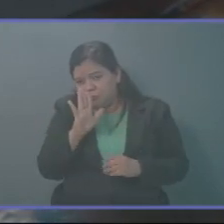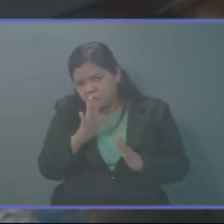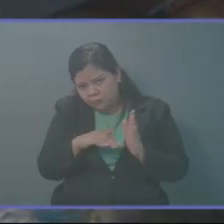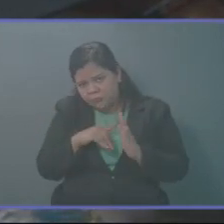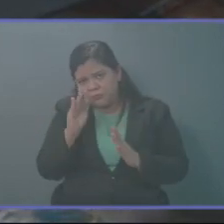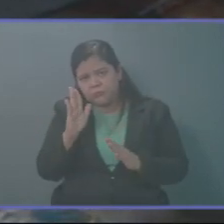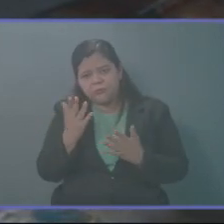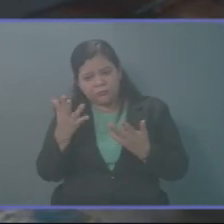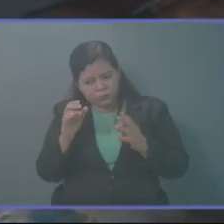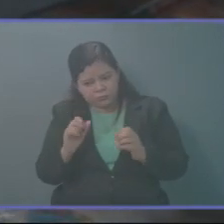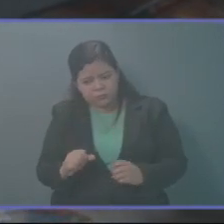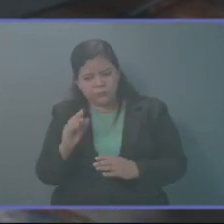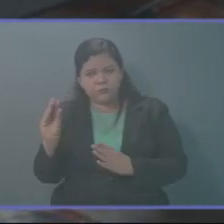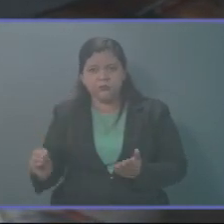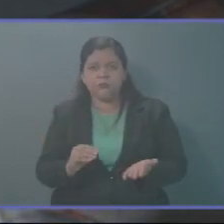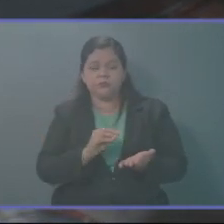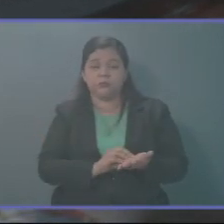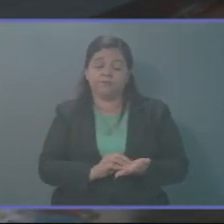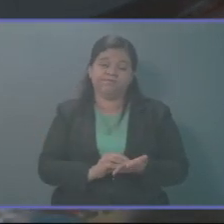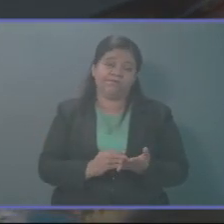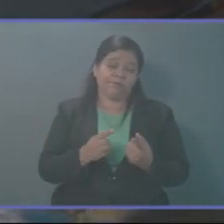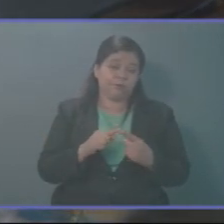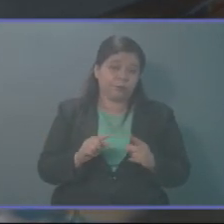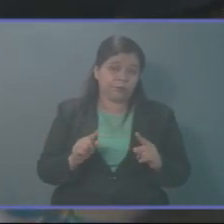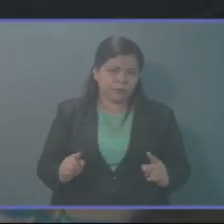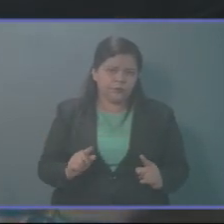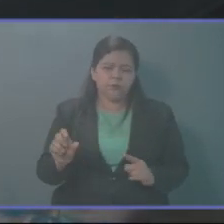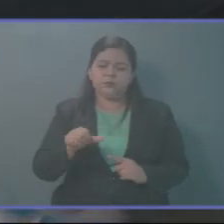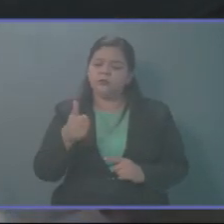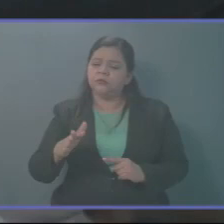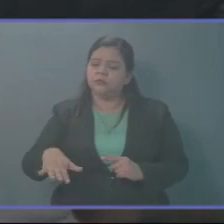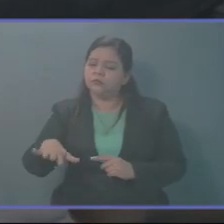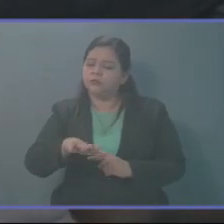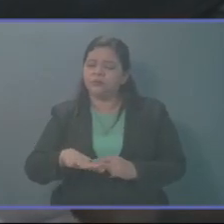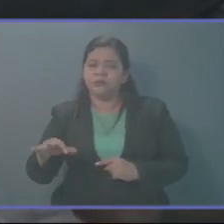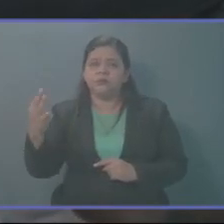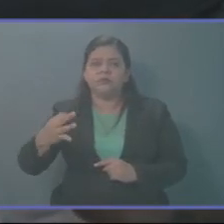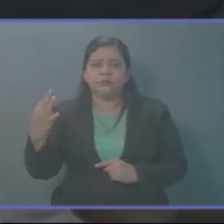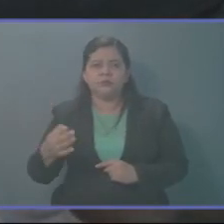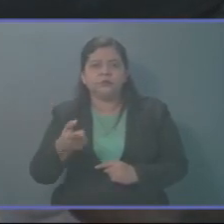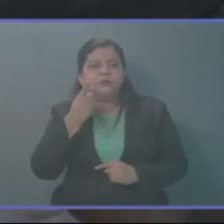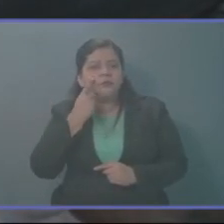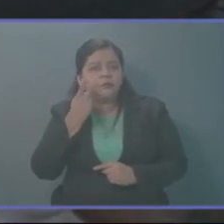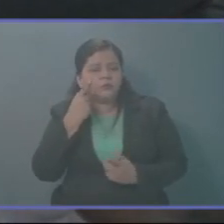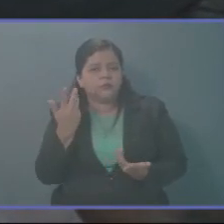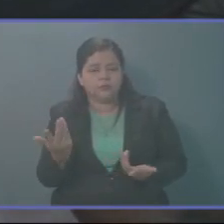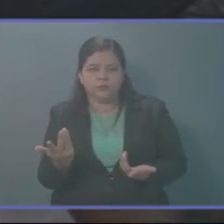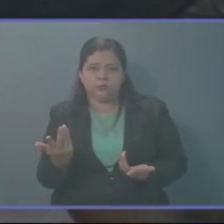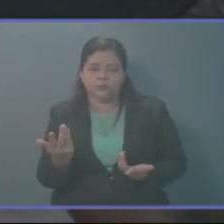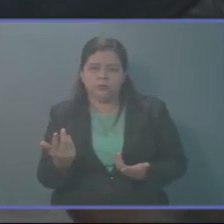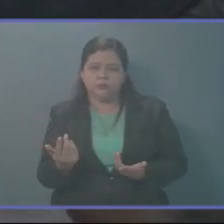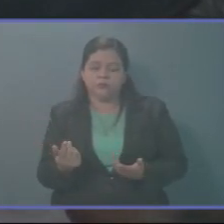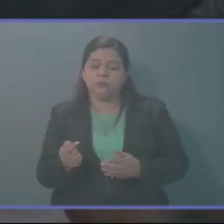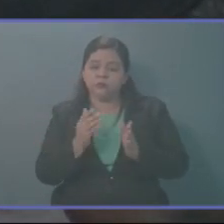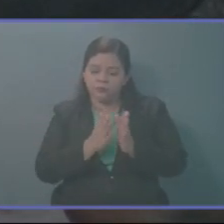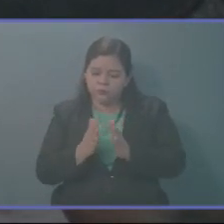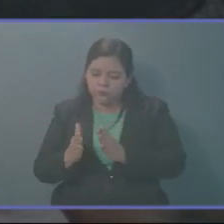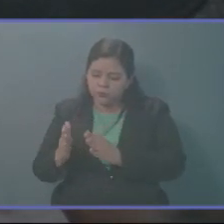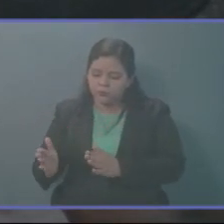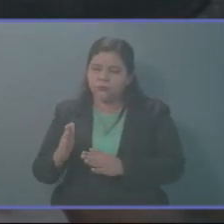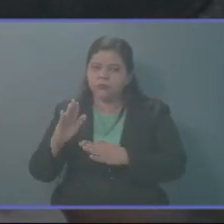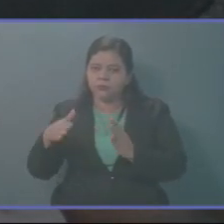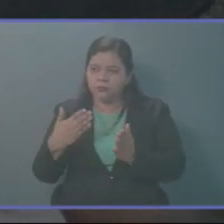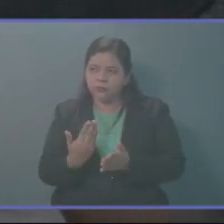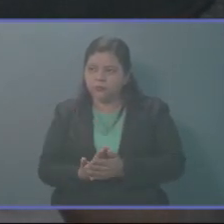se van a colocar para allá, pero ¿en qué otras áreas son necesarias? Es decir, ¿dónde están ese plan, por lo menos un